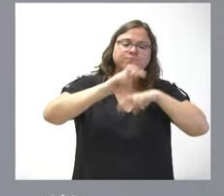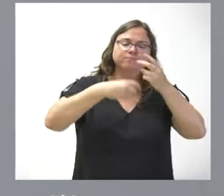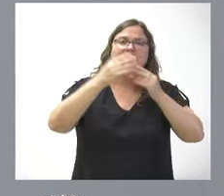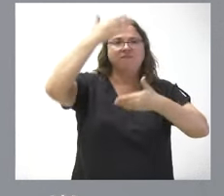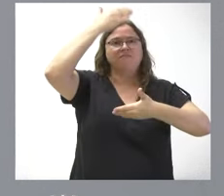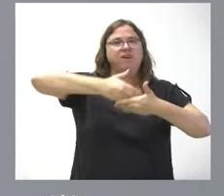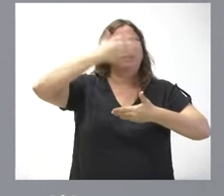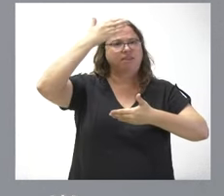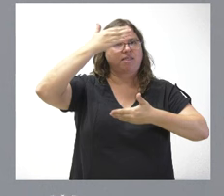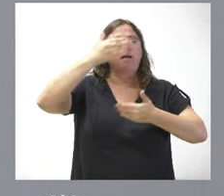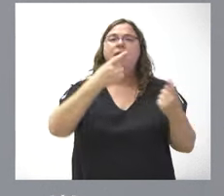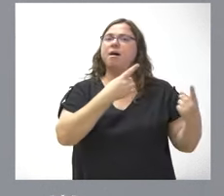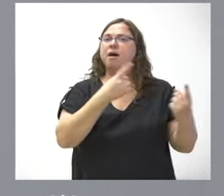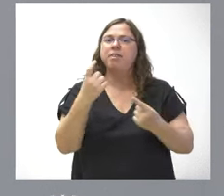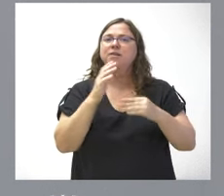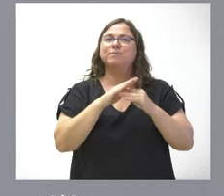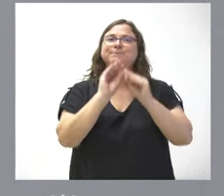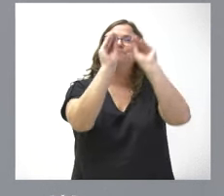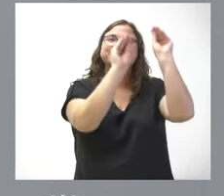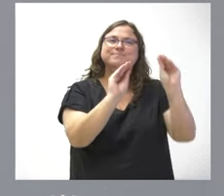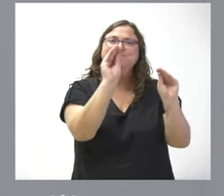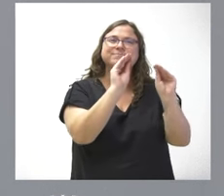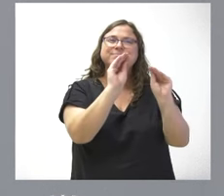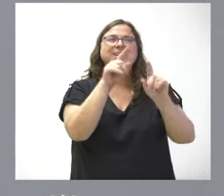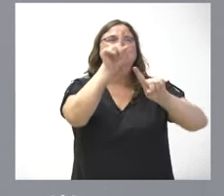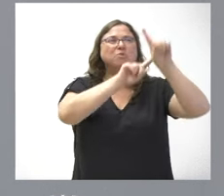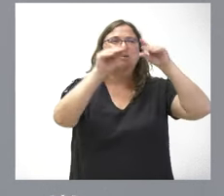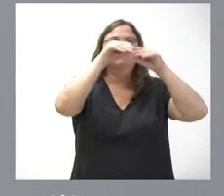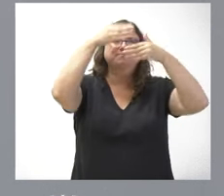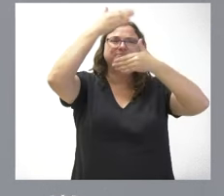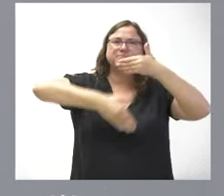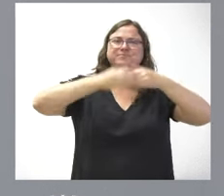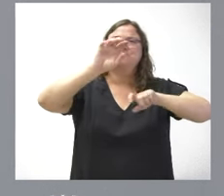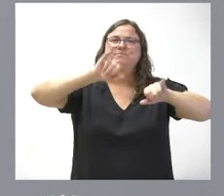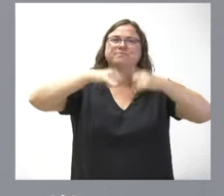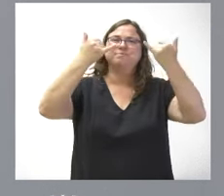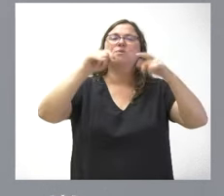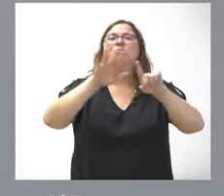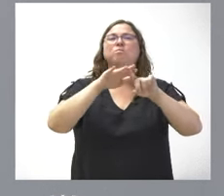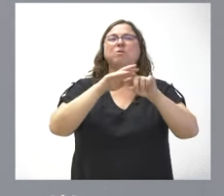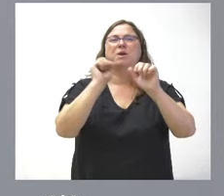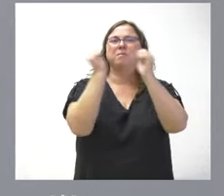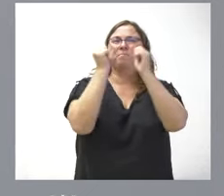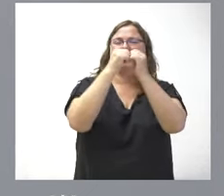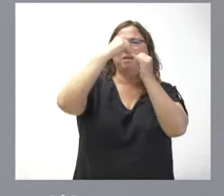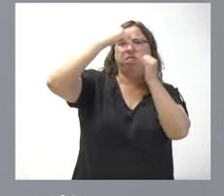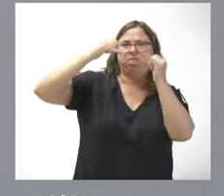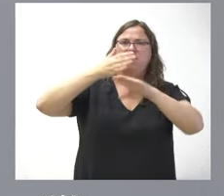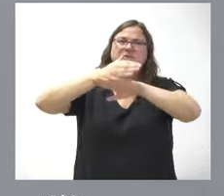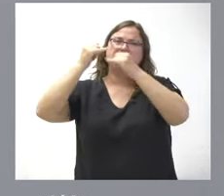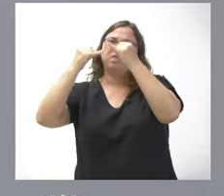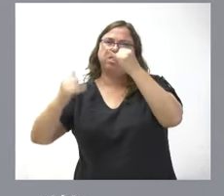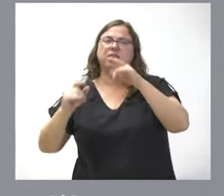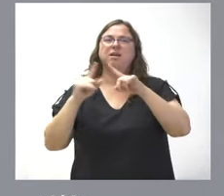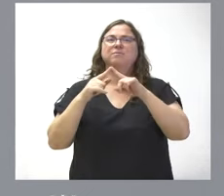fachada que son necesarias para subsanar patologías existentes en ella como consecuencia del deterioro de la piedra la carpintería y la forja